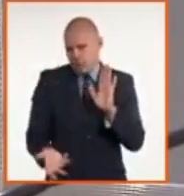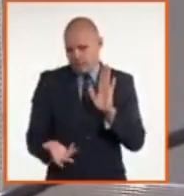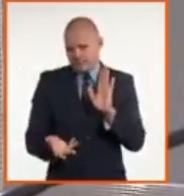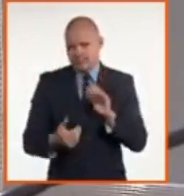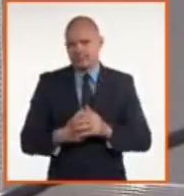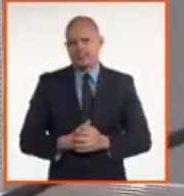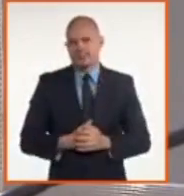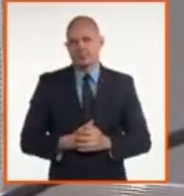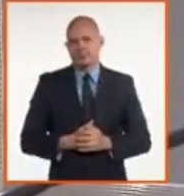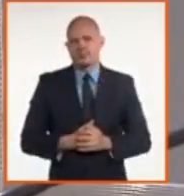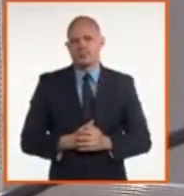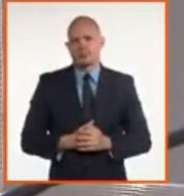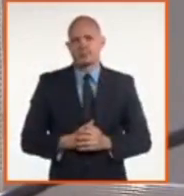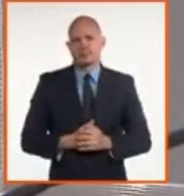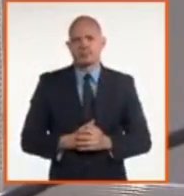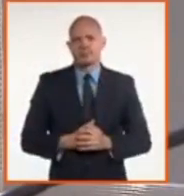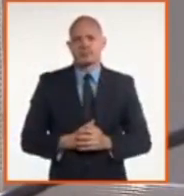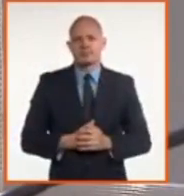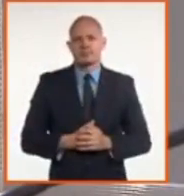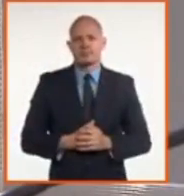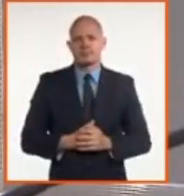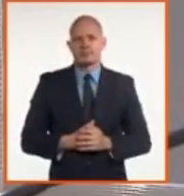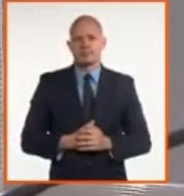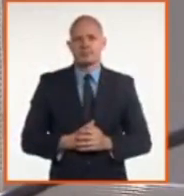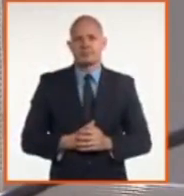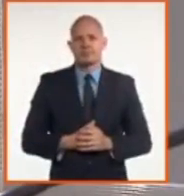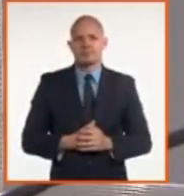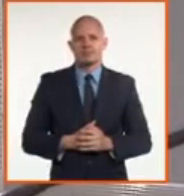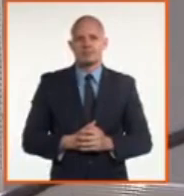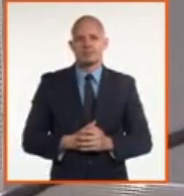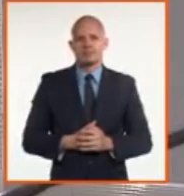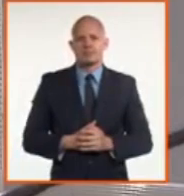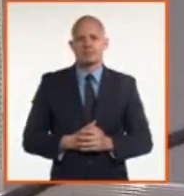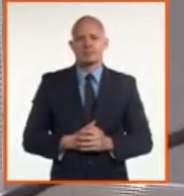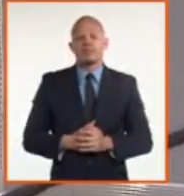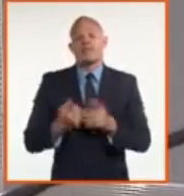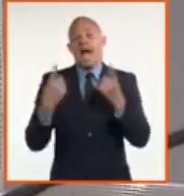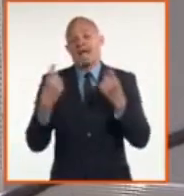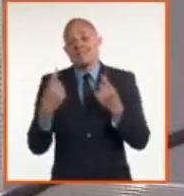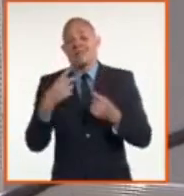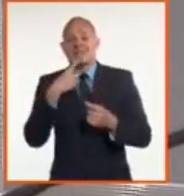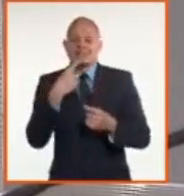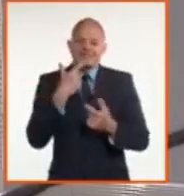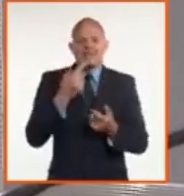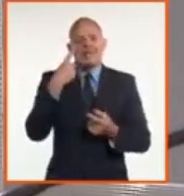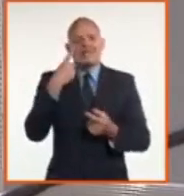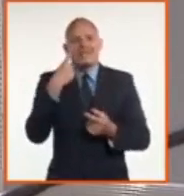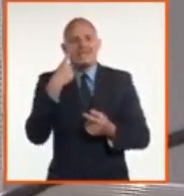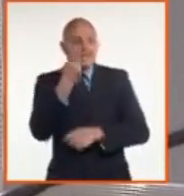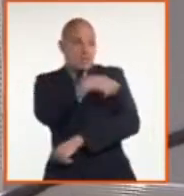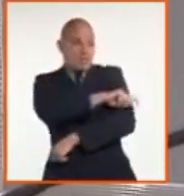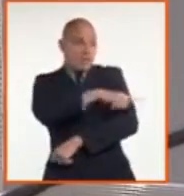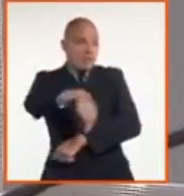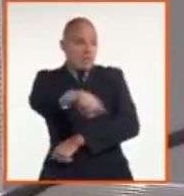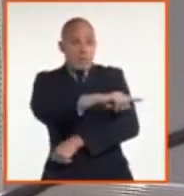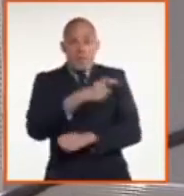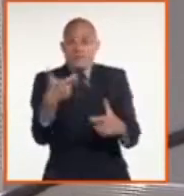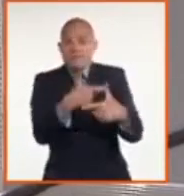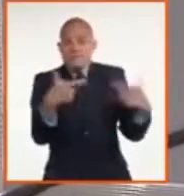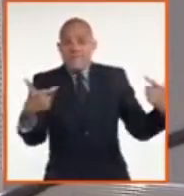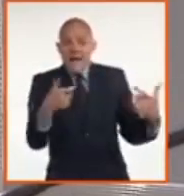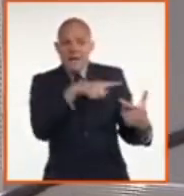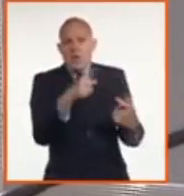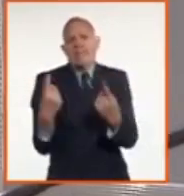satisfacer en parte la demanda que existe que sabemos que la demanda es mucho mayor que la oferta que